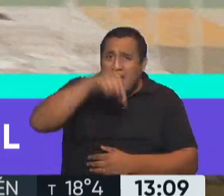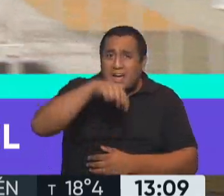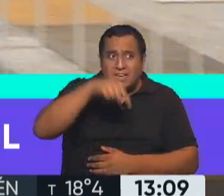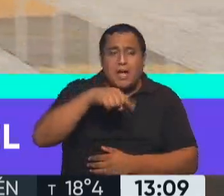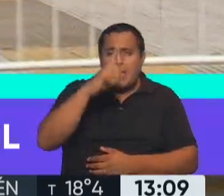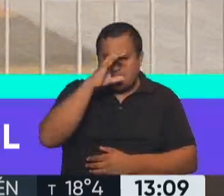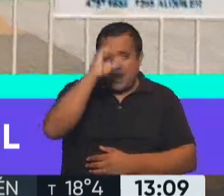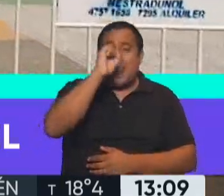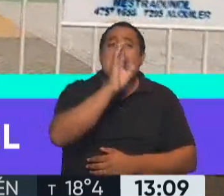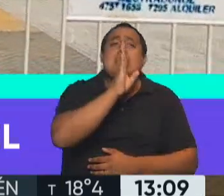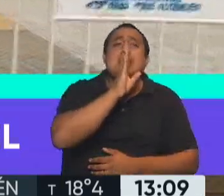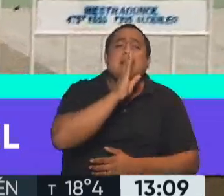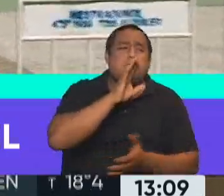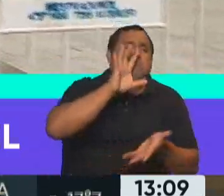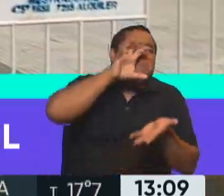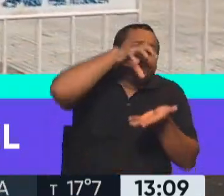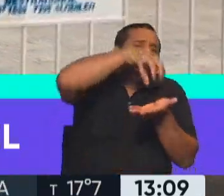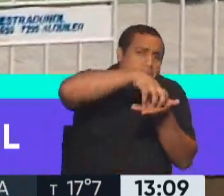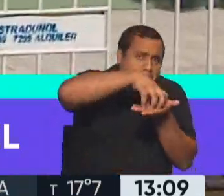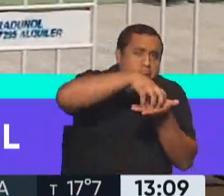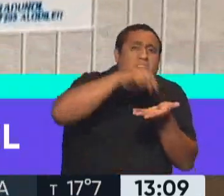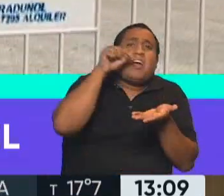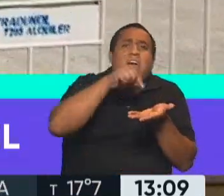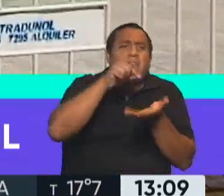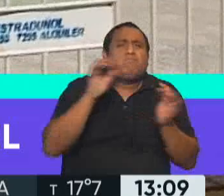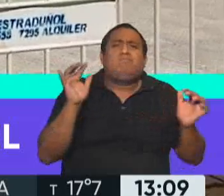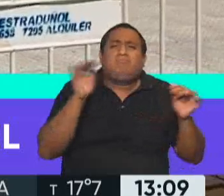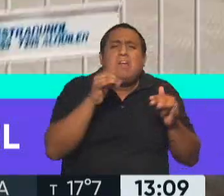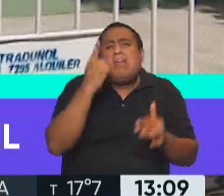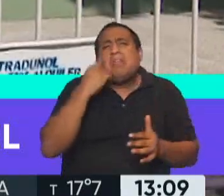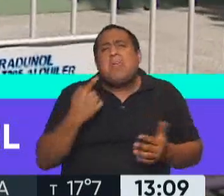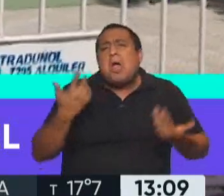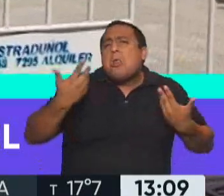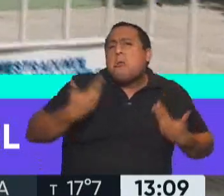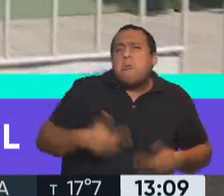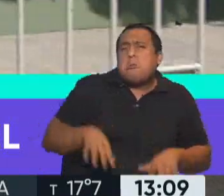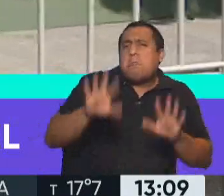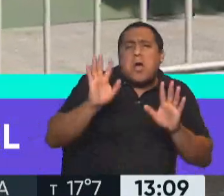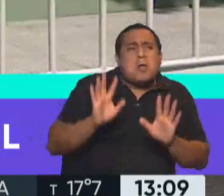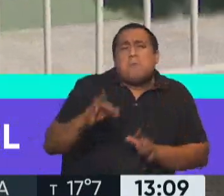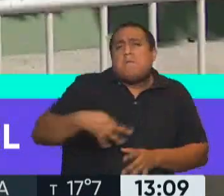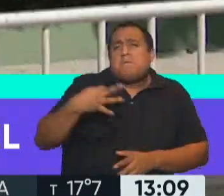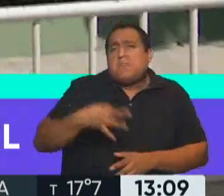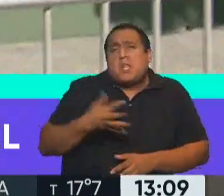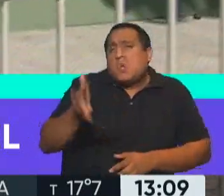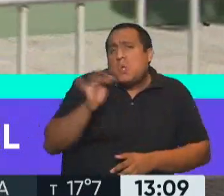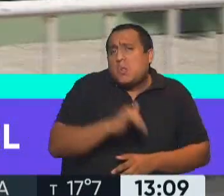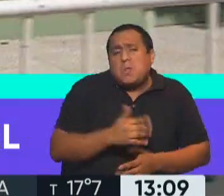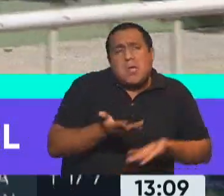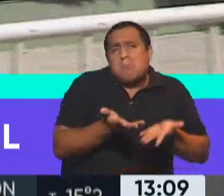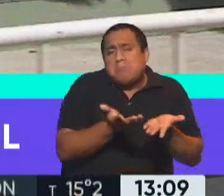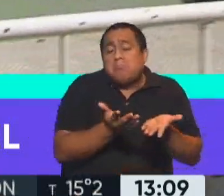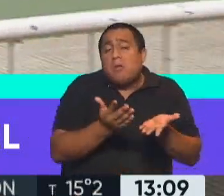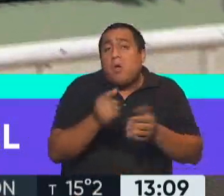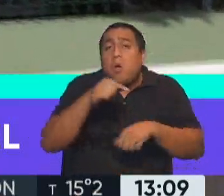de la Embajada de Israel estaba llevando adelante una jornada normal, algo que era parte de su vida cotidiana, cuando a